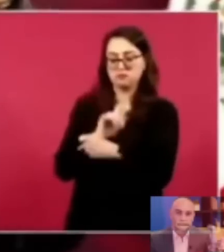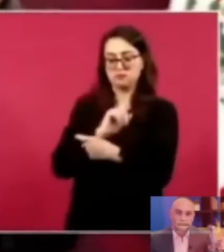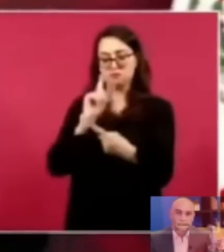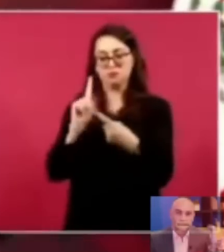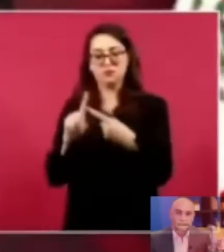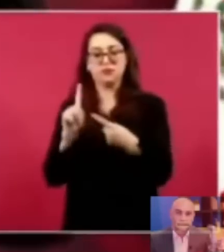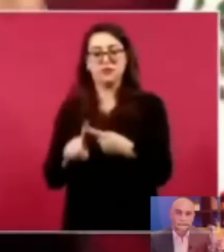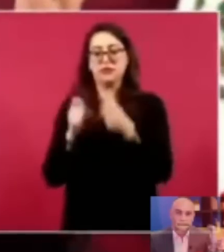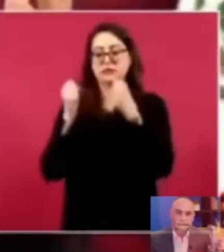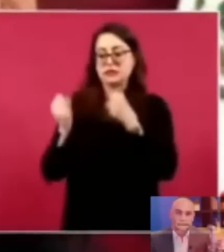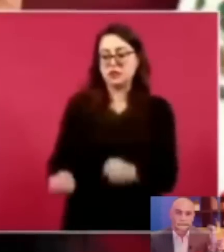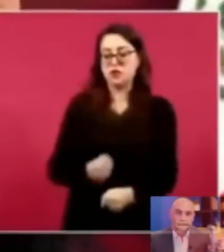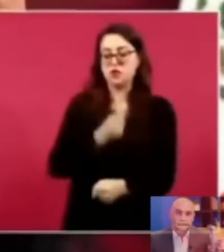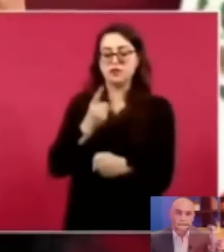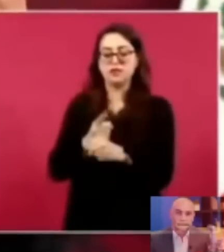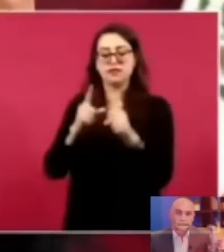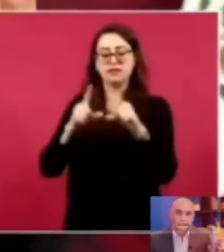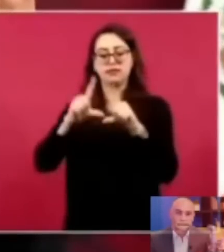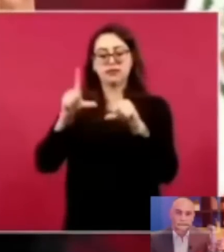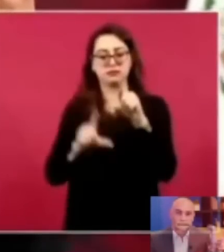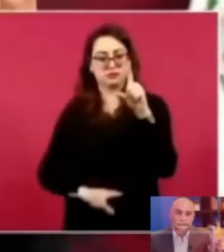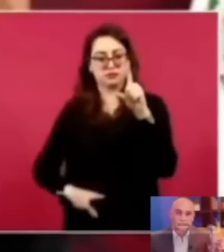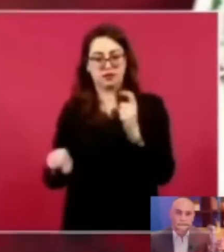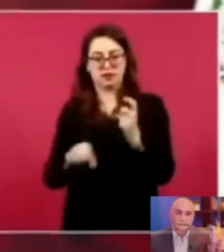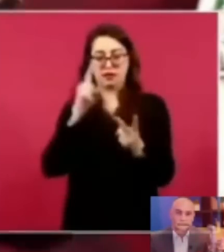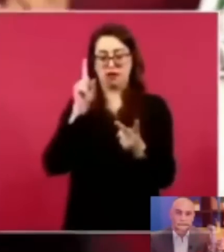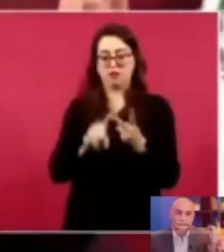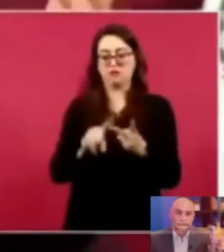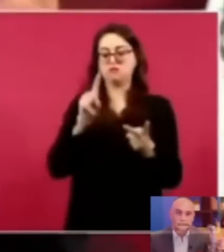Imagínese los beneficios